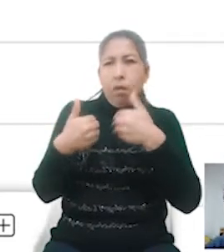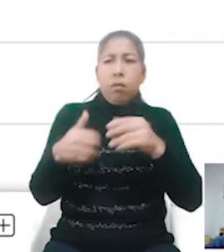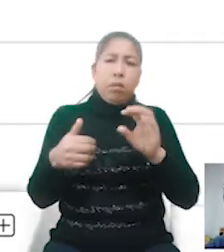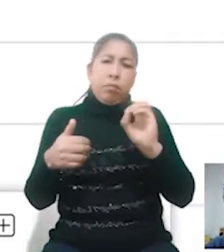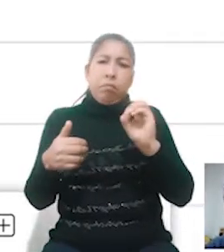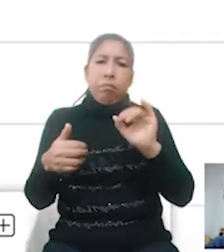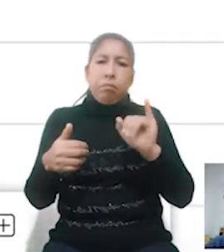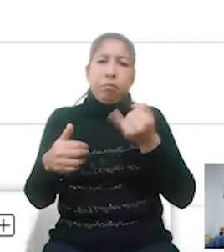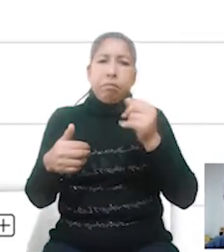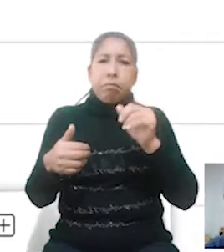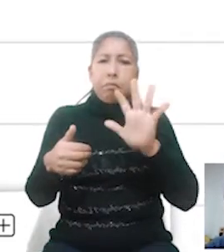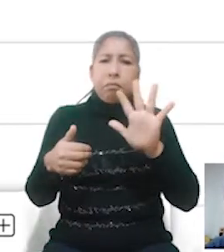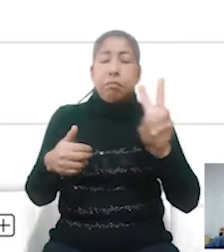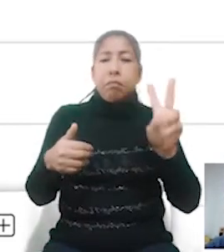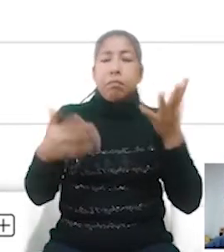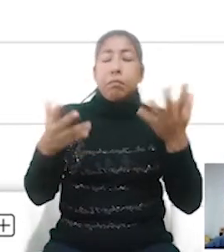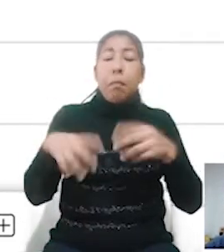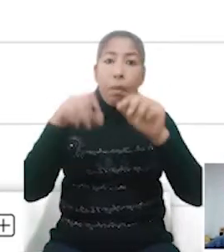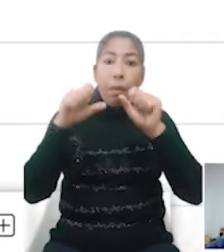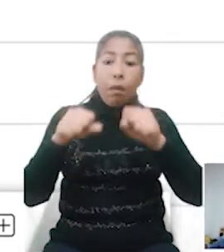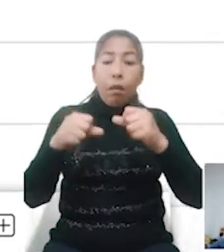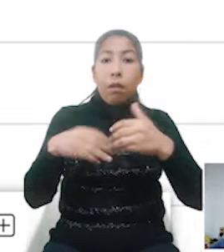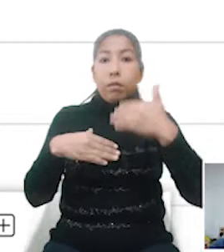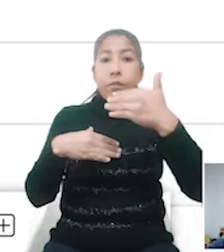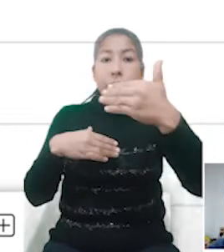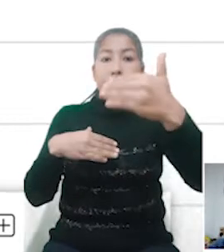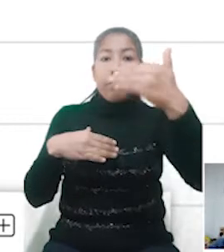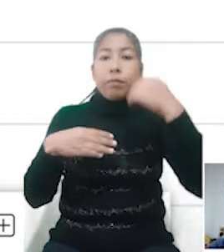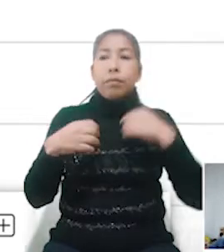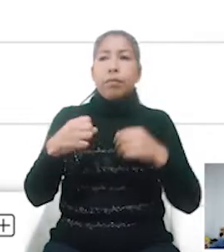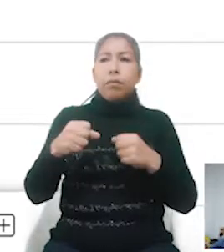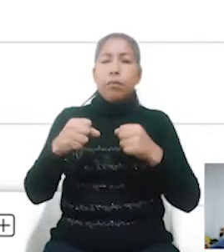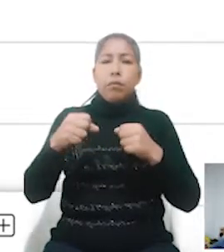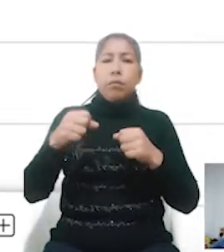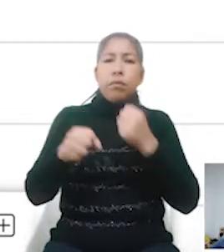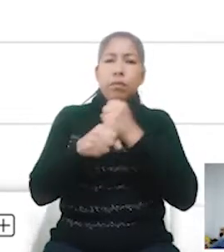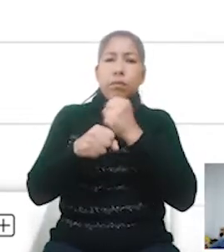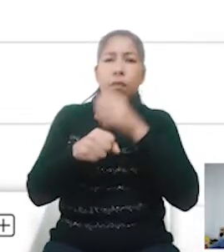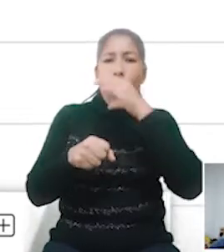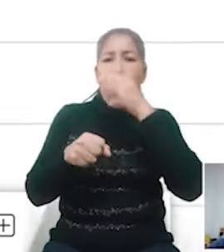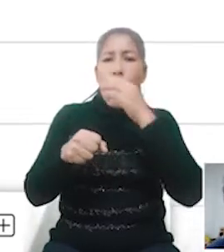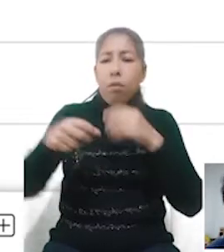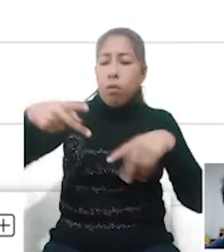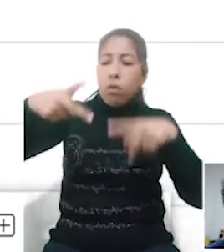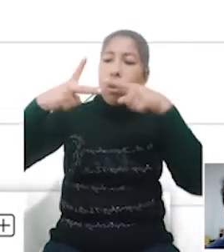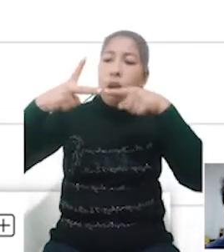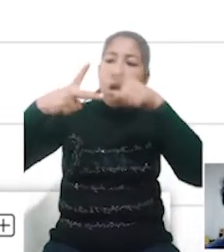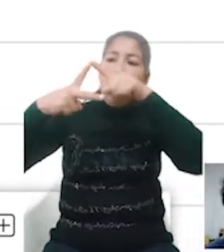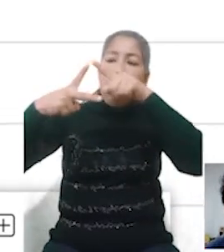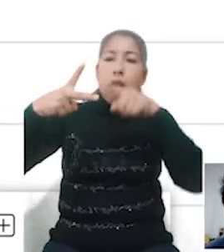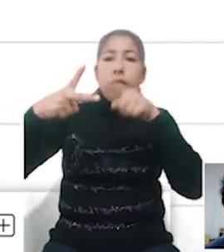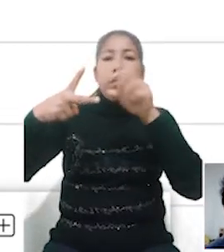hemos convertido el ángulo central a radianes, podemos proceder a calcular la longitud de este